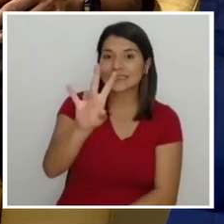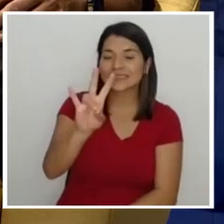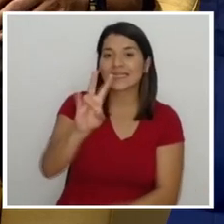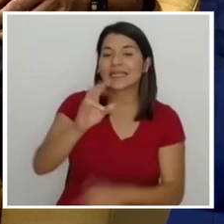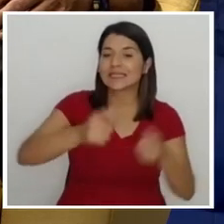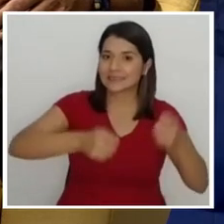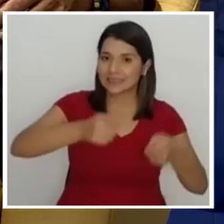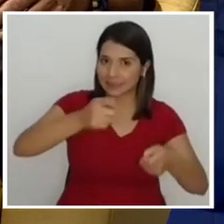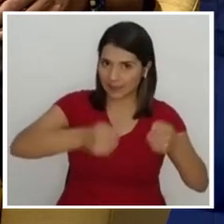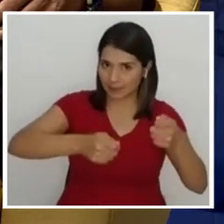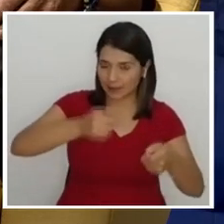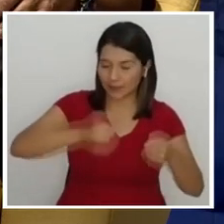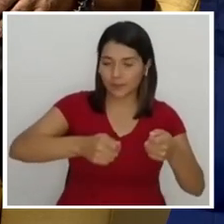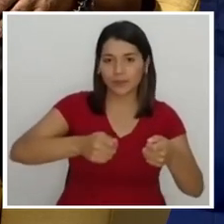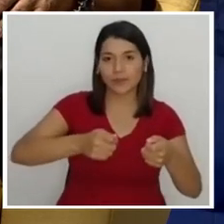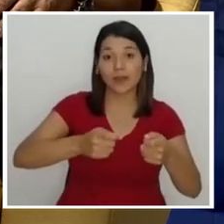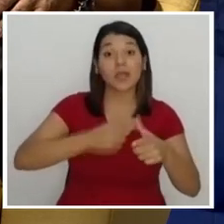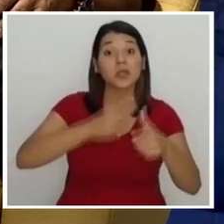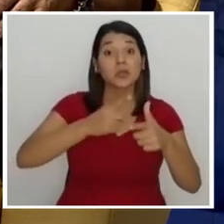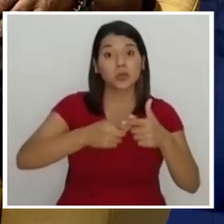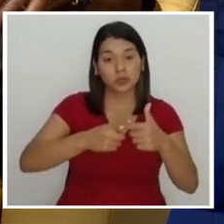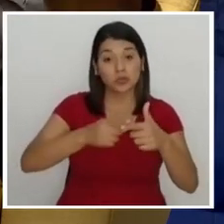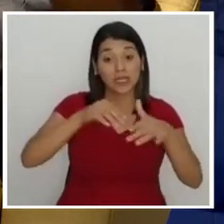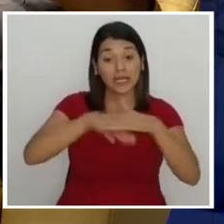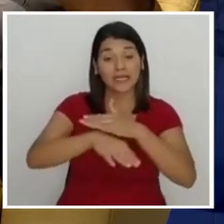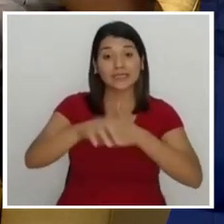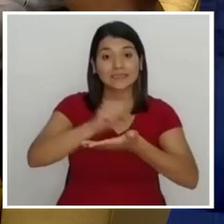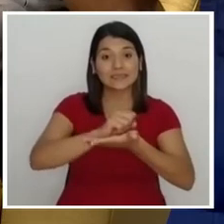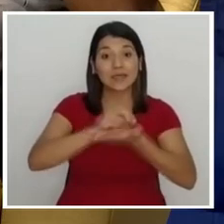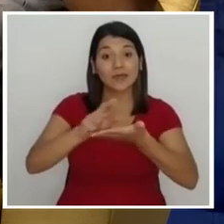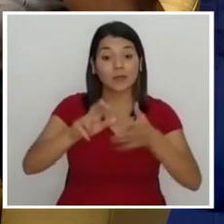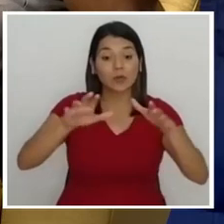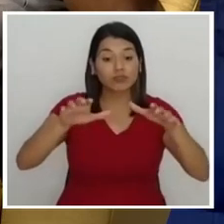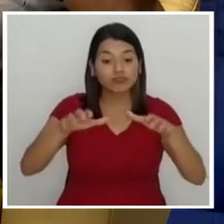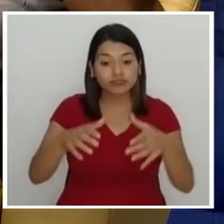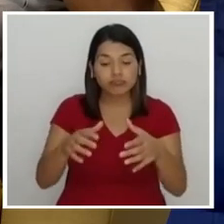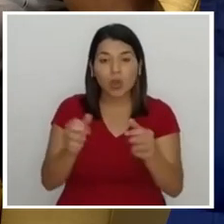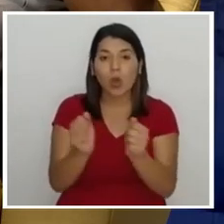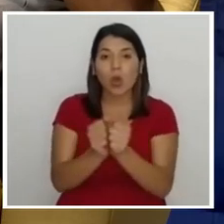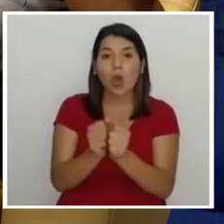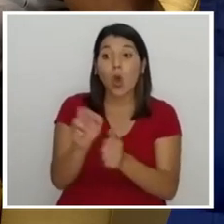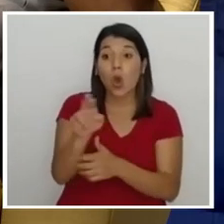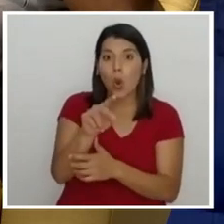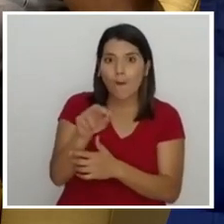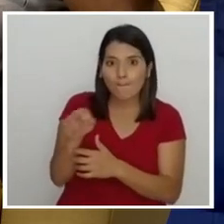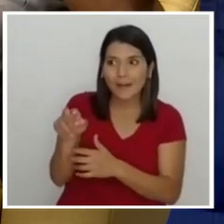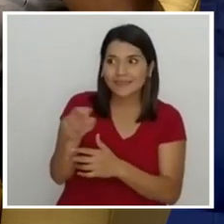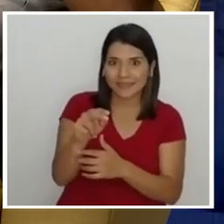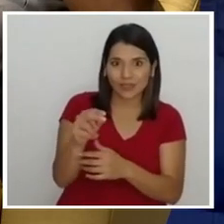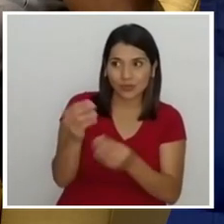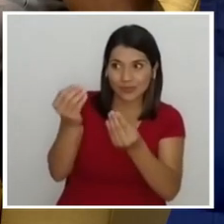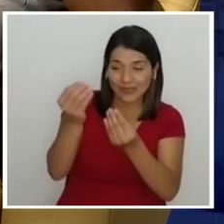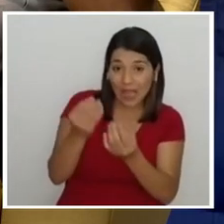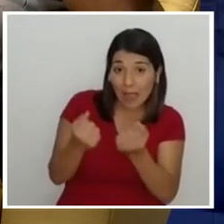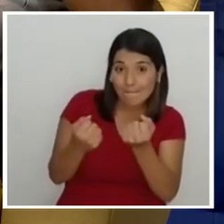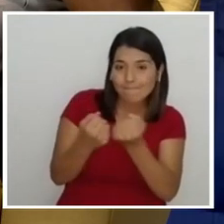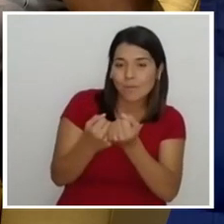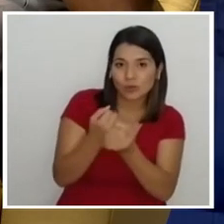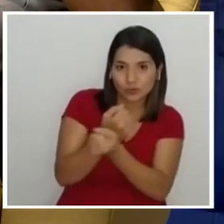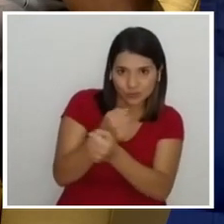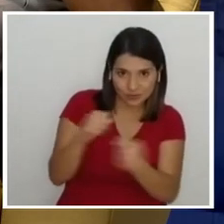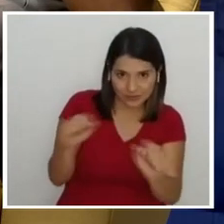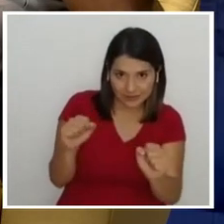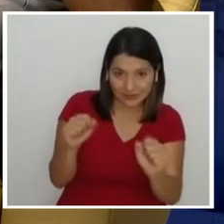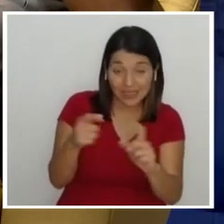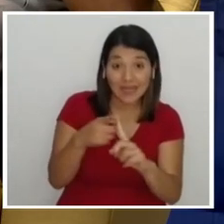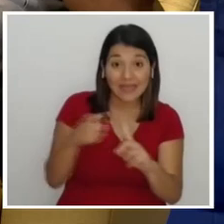nos reunimos en la estación de San Ramón con los compañeros de apoyo, de rescate que habían llegado de la zona de San José,